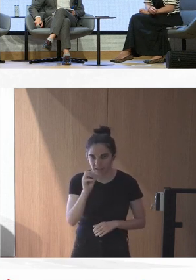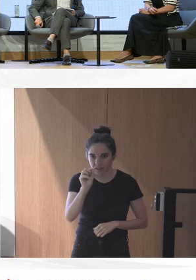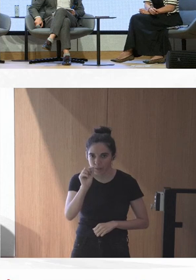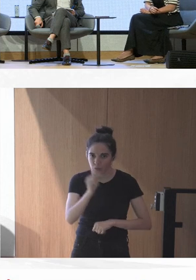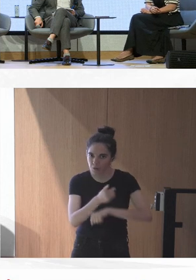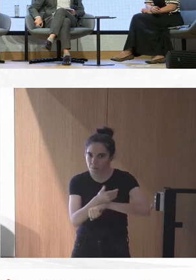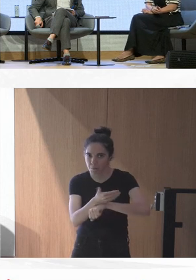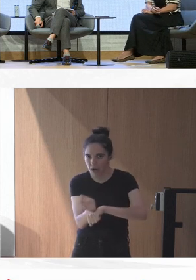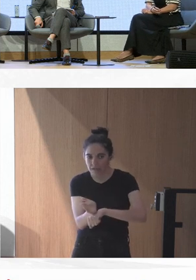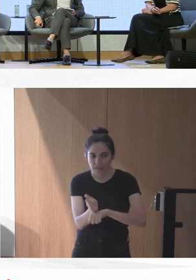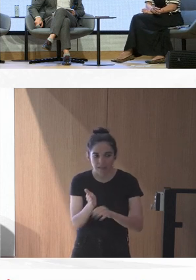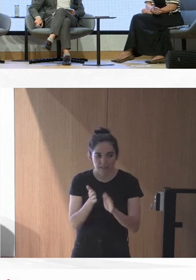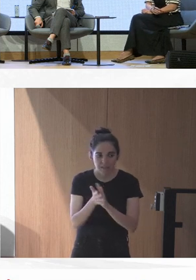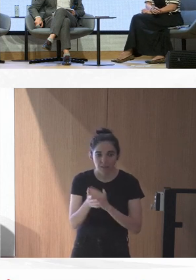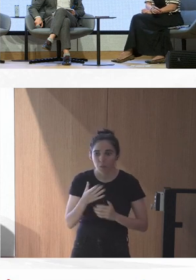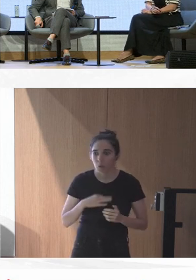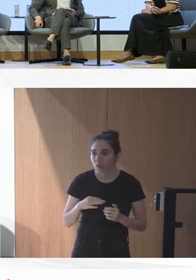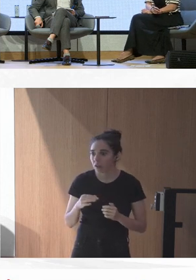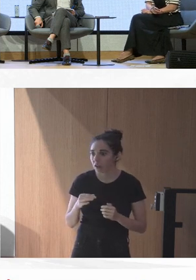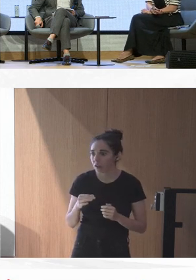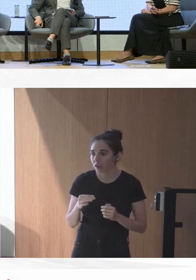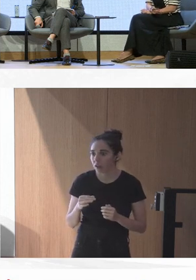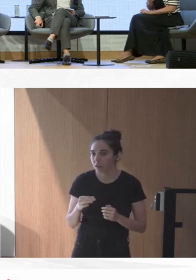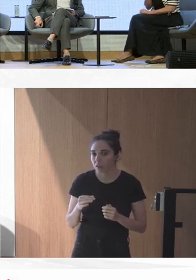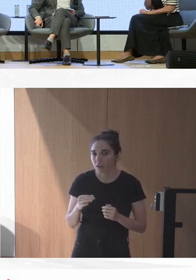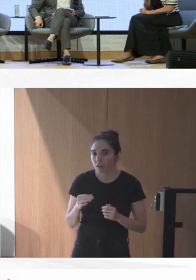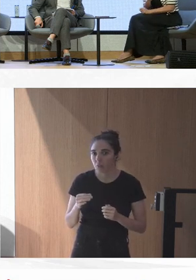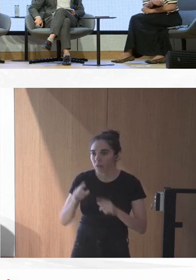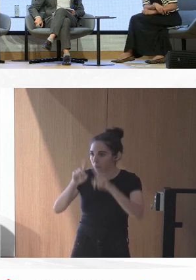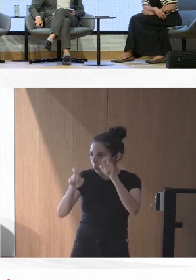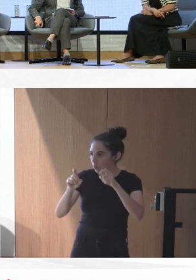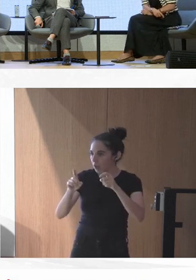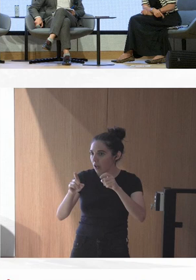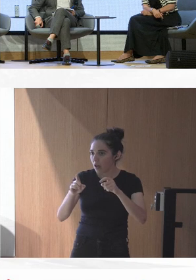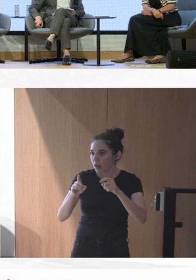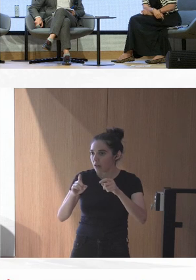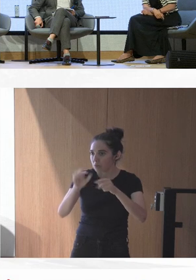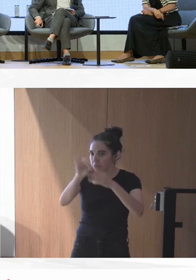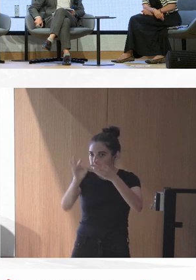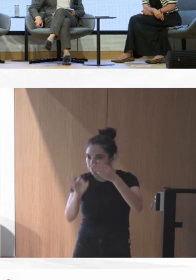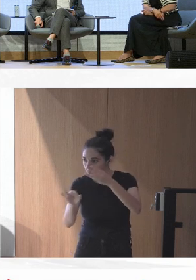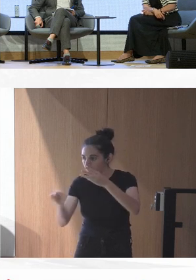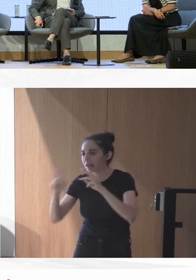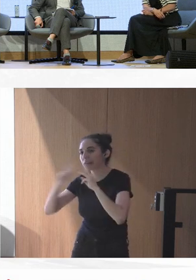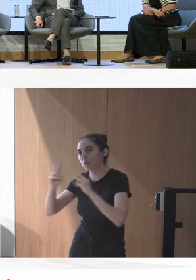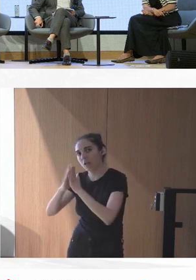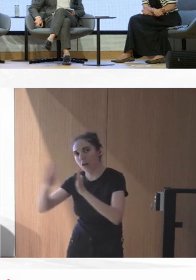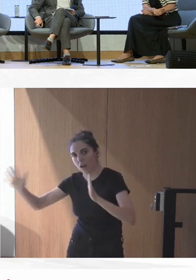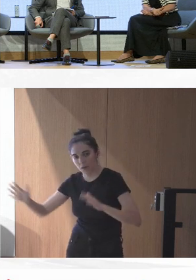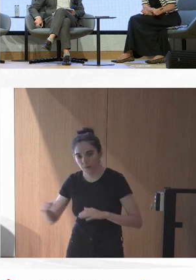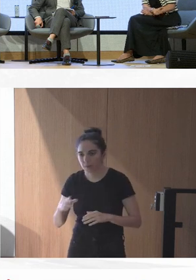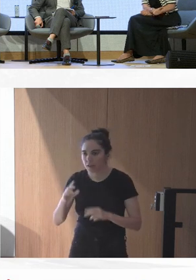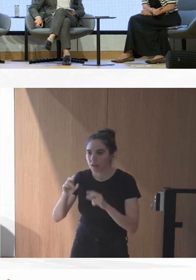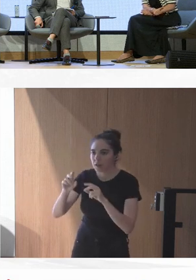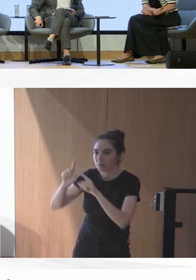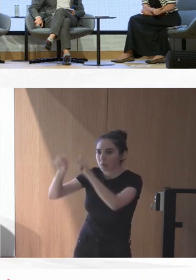con retraso, así que podríamos reunir quizá las preguntas para intentar resolverlas todas de una sola vez. ¿Para quién era la pregunta? ¿A quién dirigías la